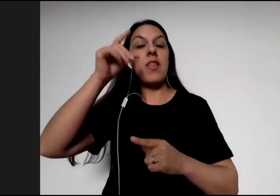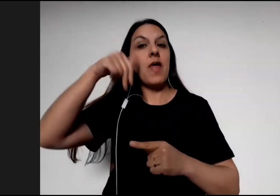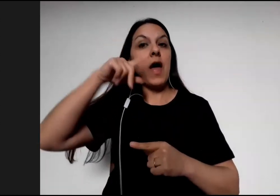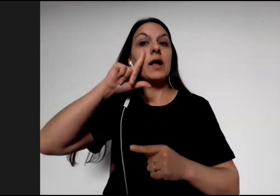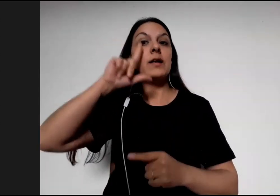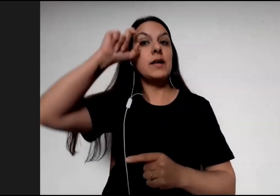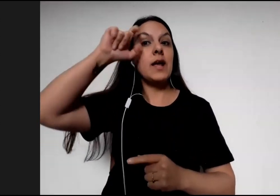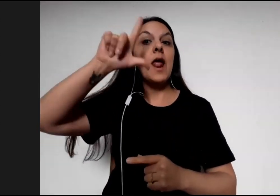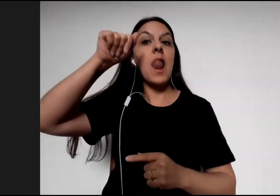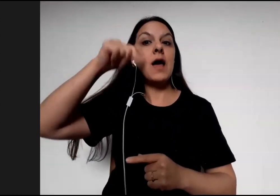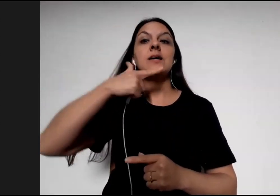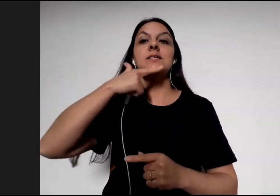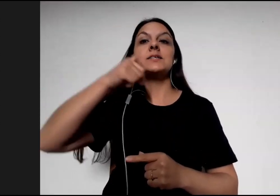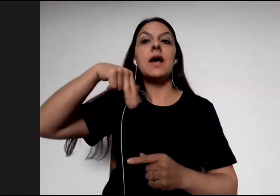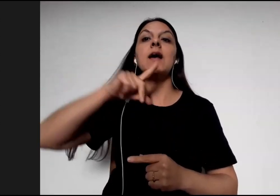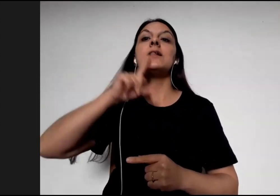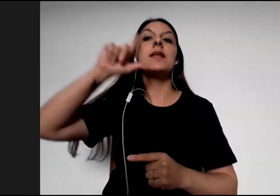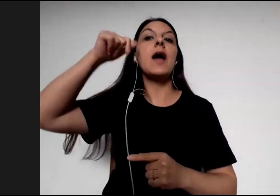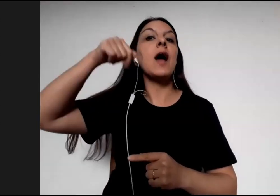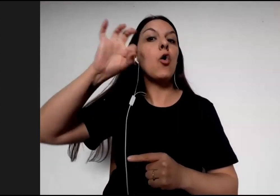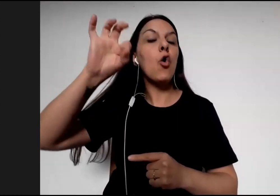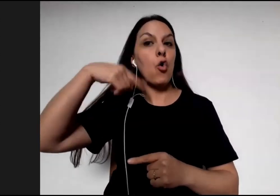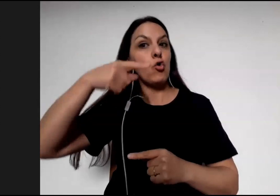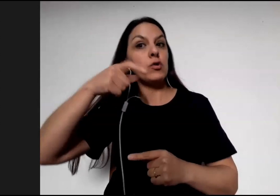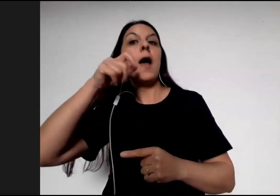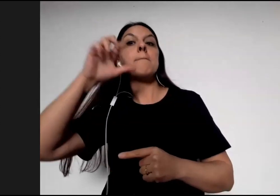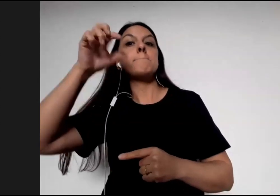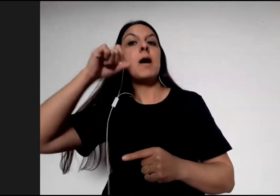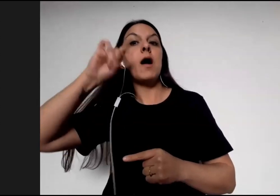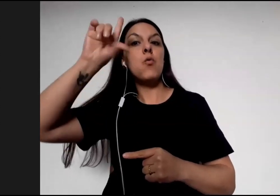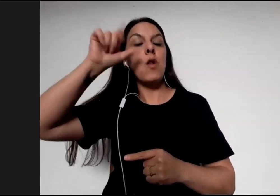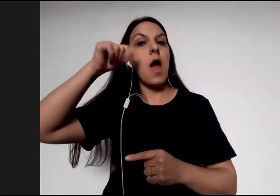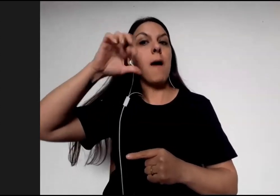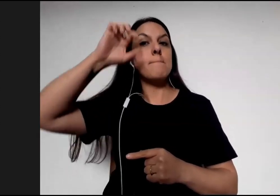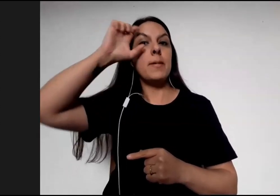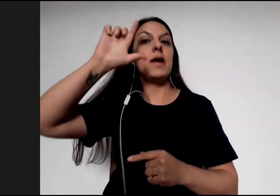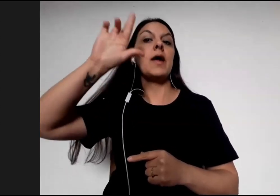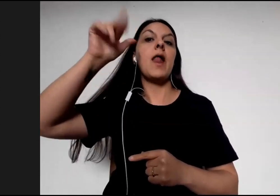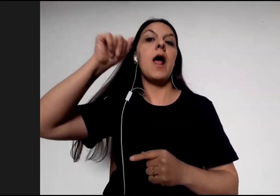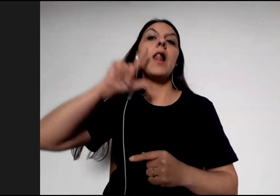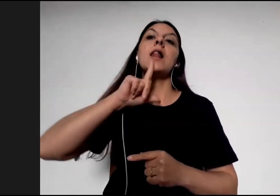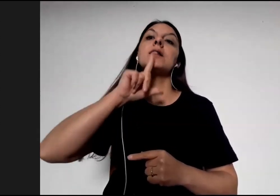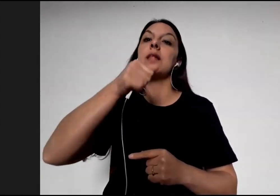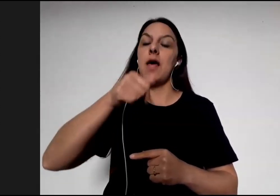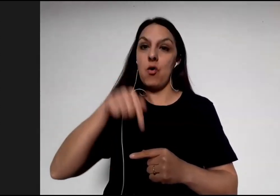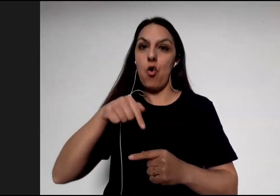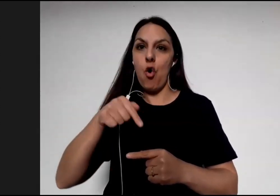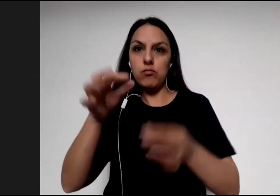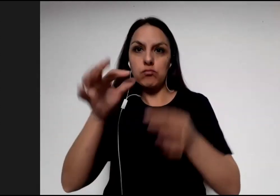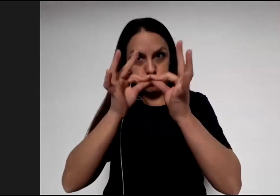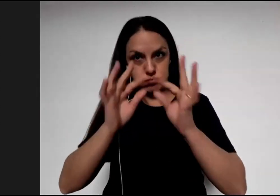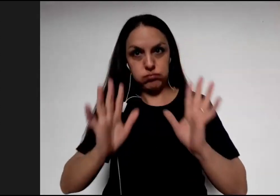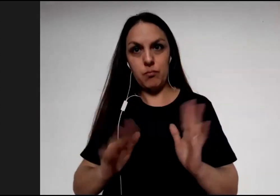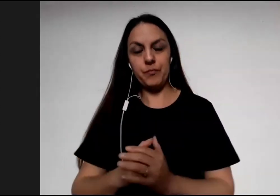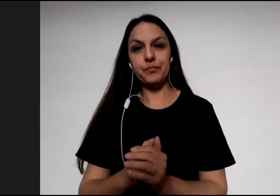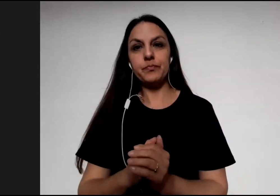Peralta, entre ellas van a ir acompañándonos a lo largo de esta jornada. La doctora Liliana Nezossi, que